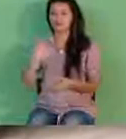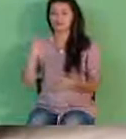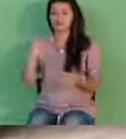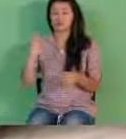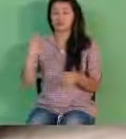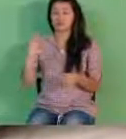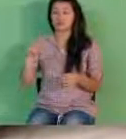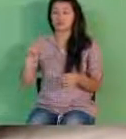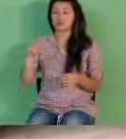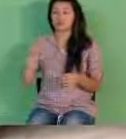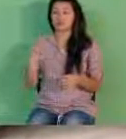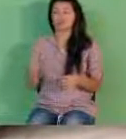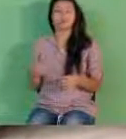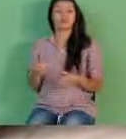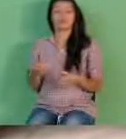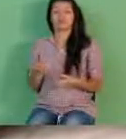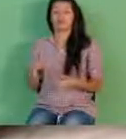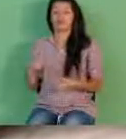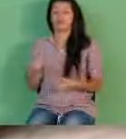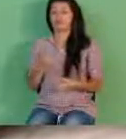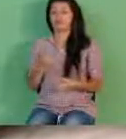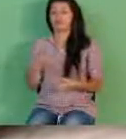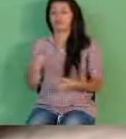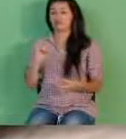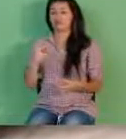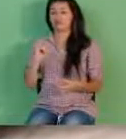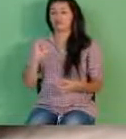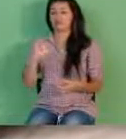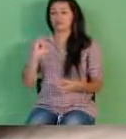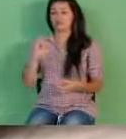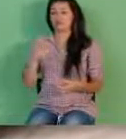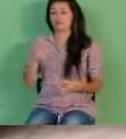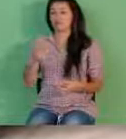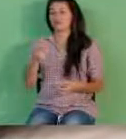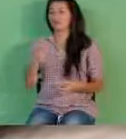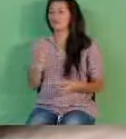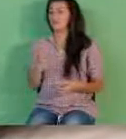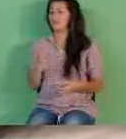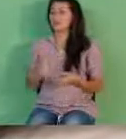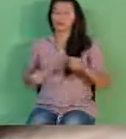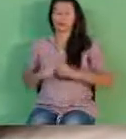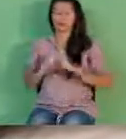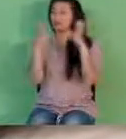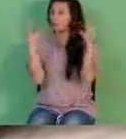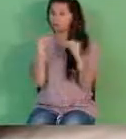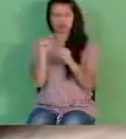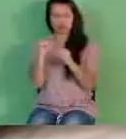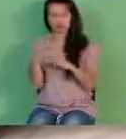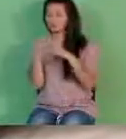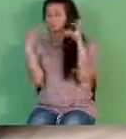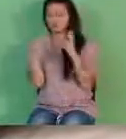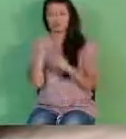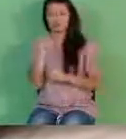muy particular muy particular de un quemadito que llegó ayer ayer pero no Sí pues Aprovechando que